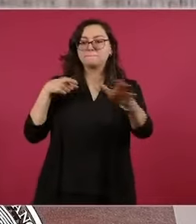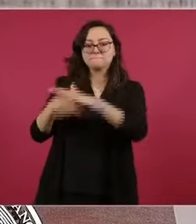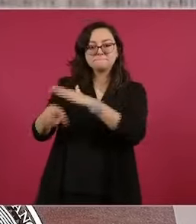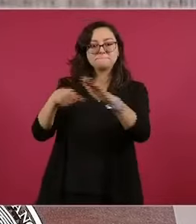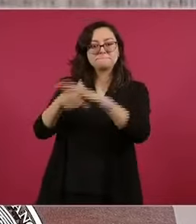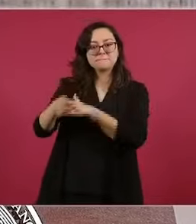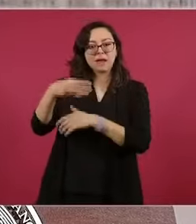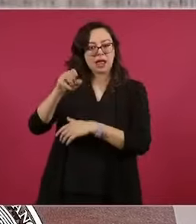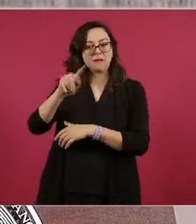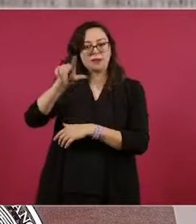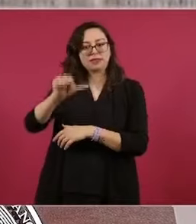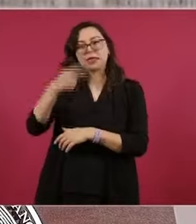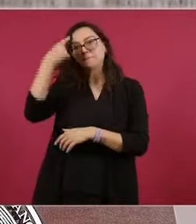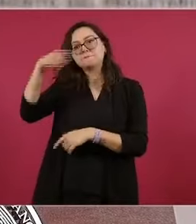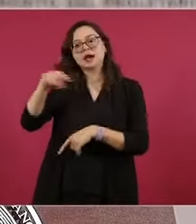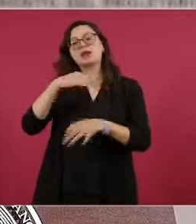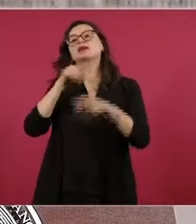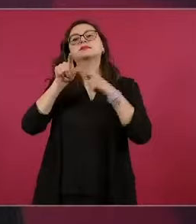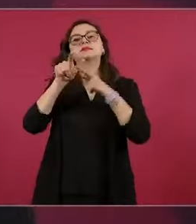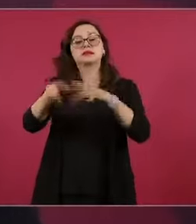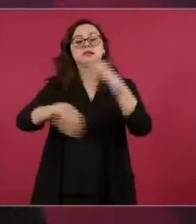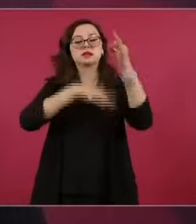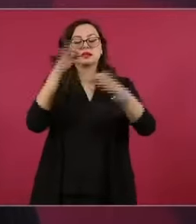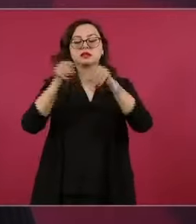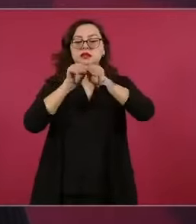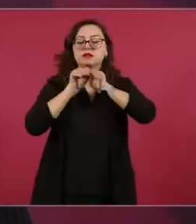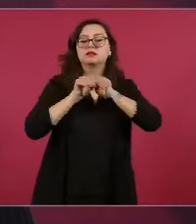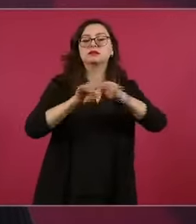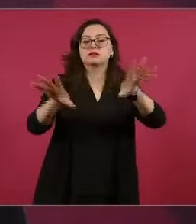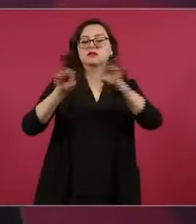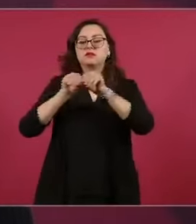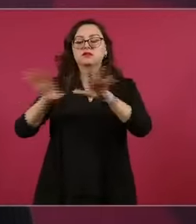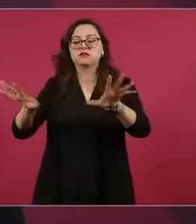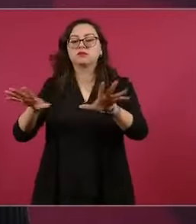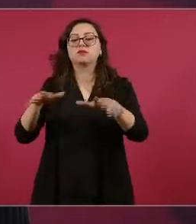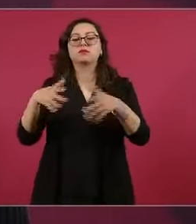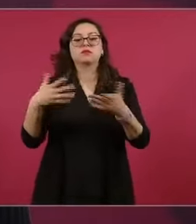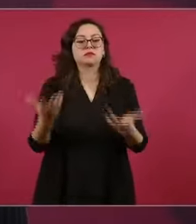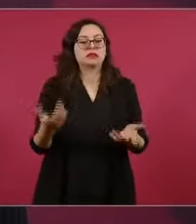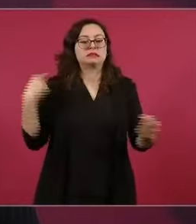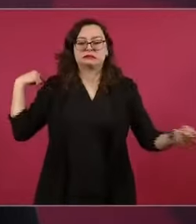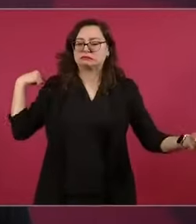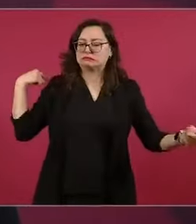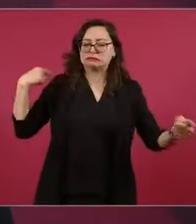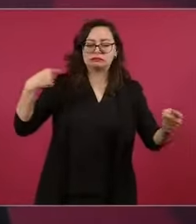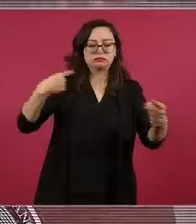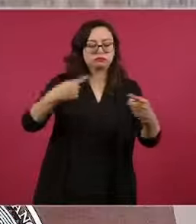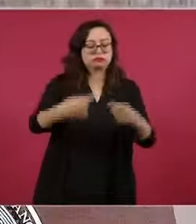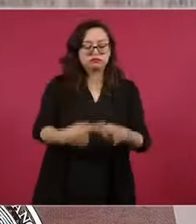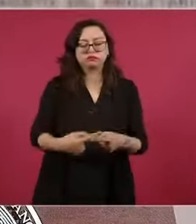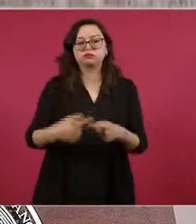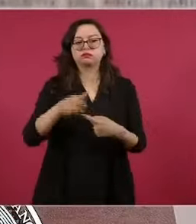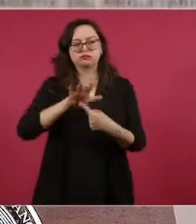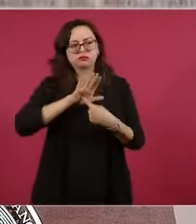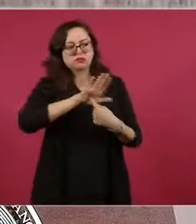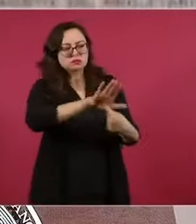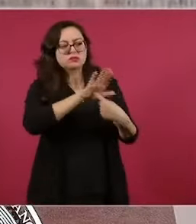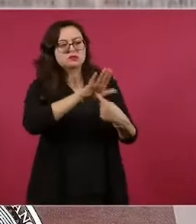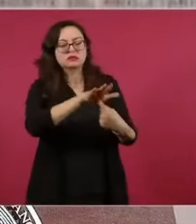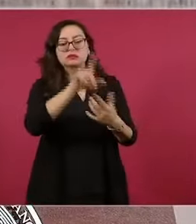repetido varias veces en lo que llevo hablando sobre los bots de Facebook, es